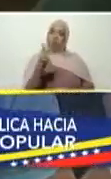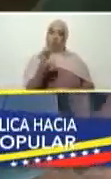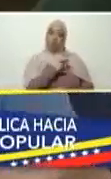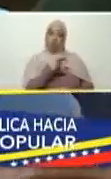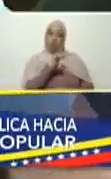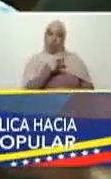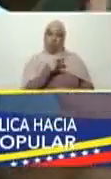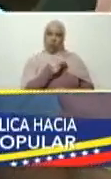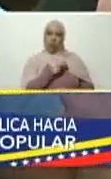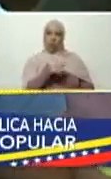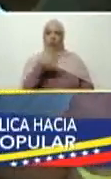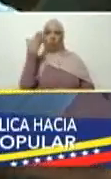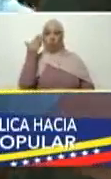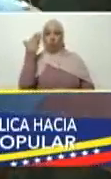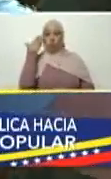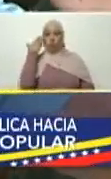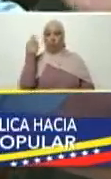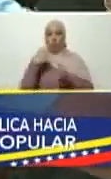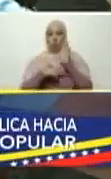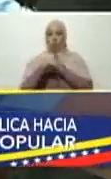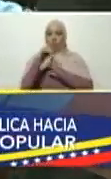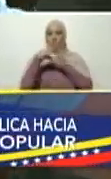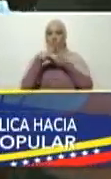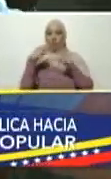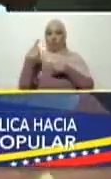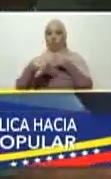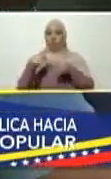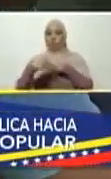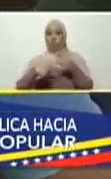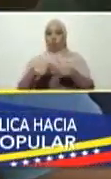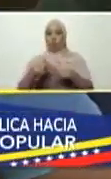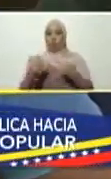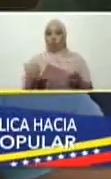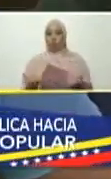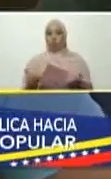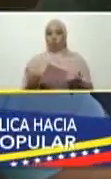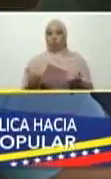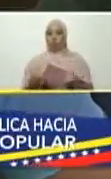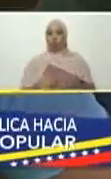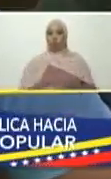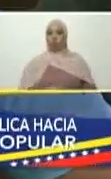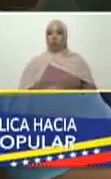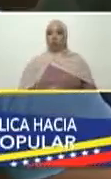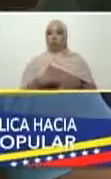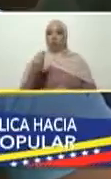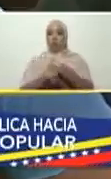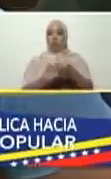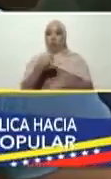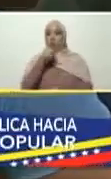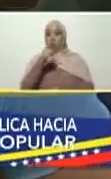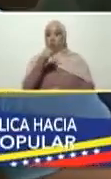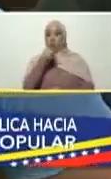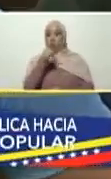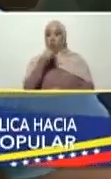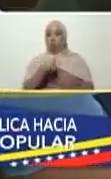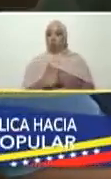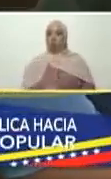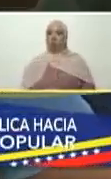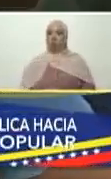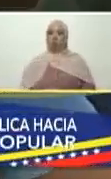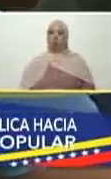una comuna urbana desarrolló todo un proceso de cría de tilapias y cría de cochinos. Y eso lo hicimos con dignidad, lo hicimos a pulmón,